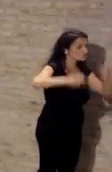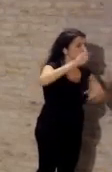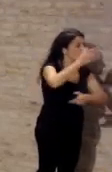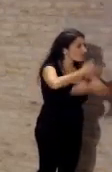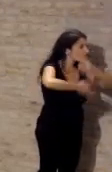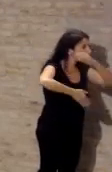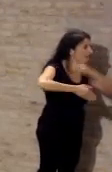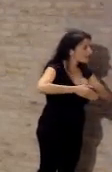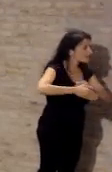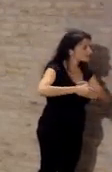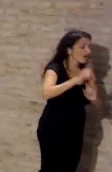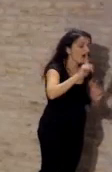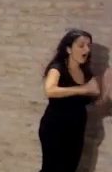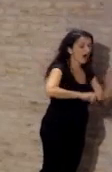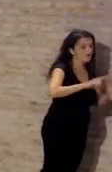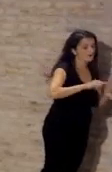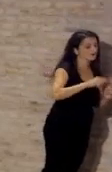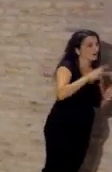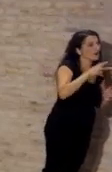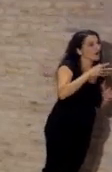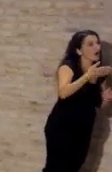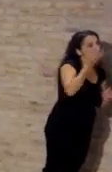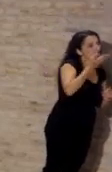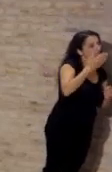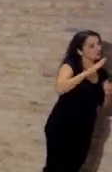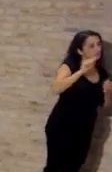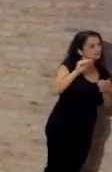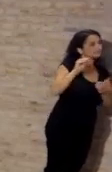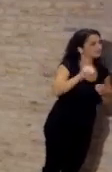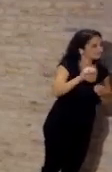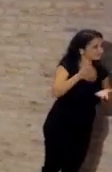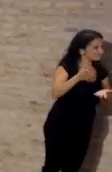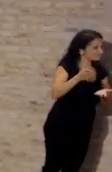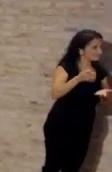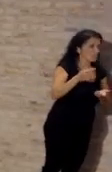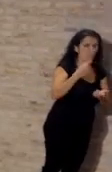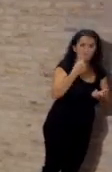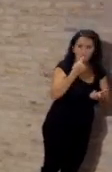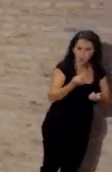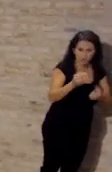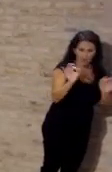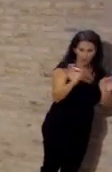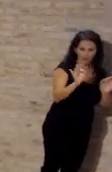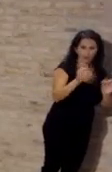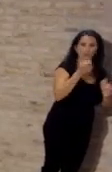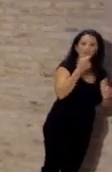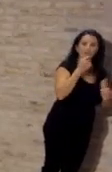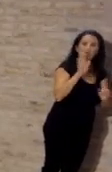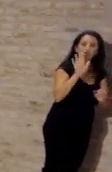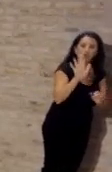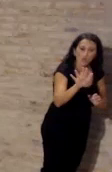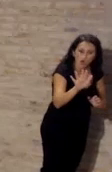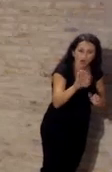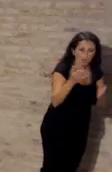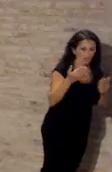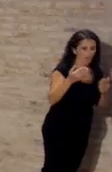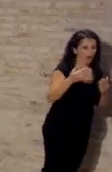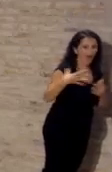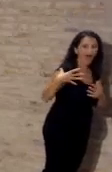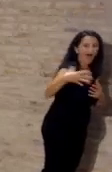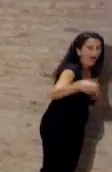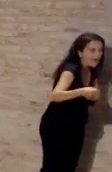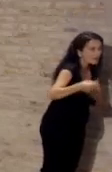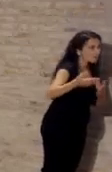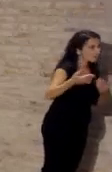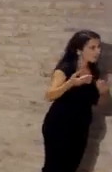atribuciones sobre nosotros y nosotras y ni nos preguntan te puedo tocar te puedo agarrar te